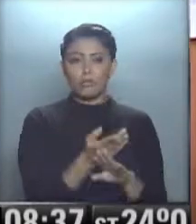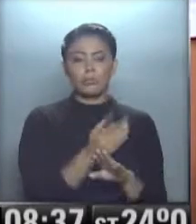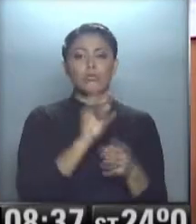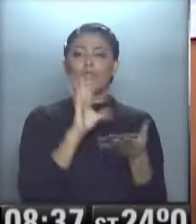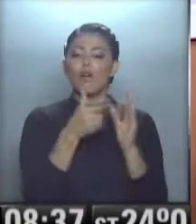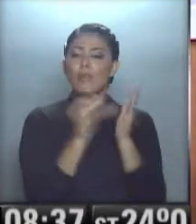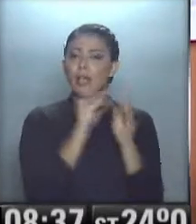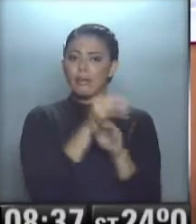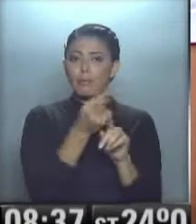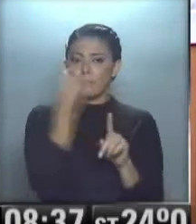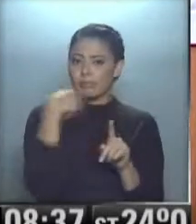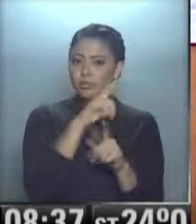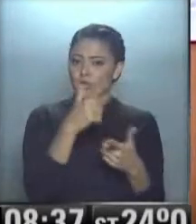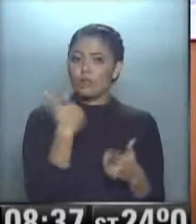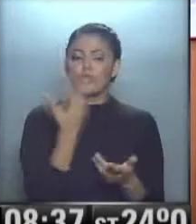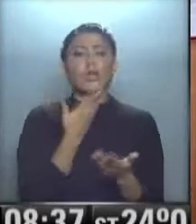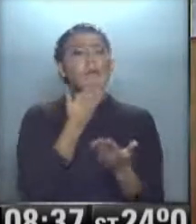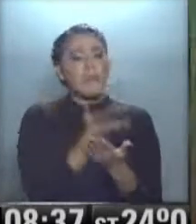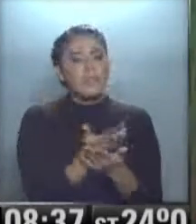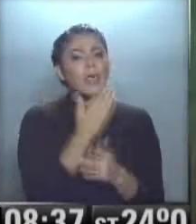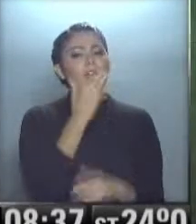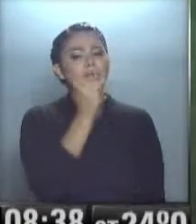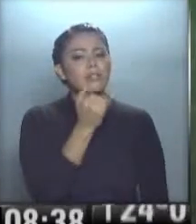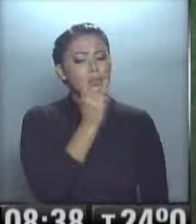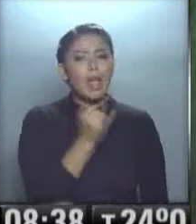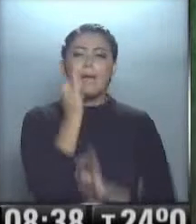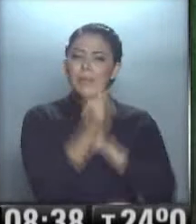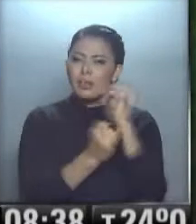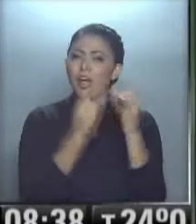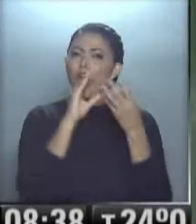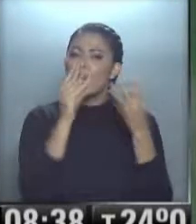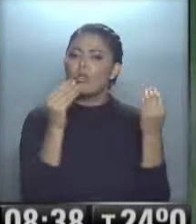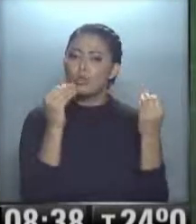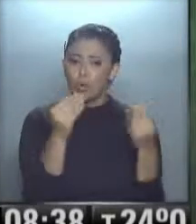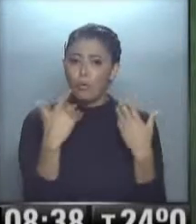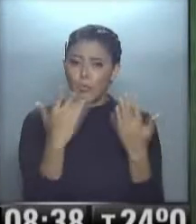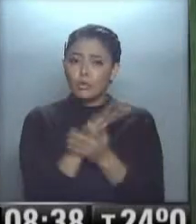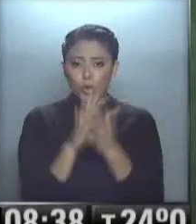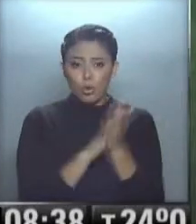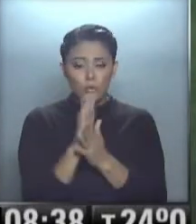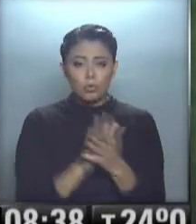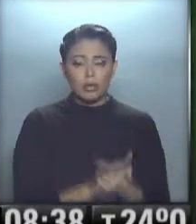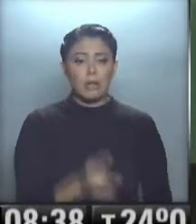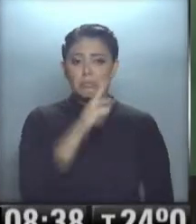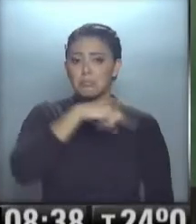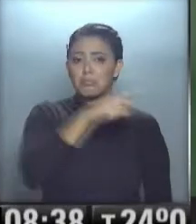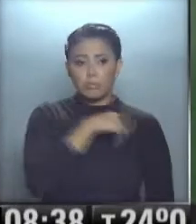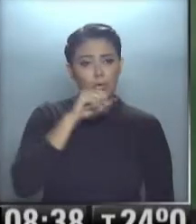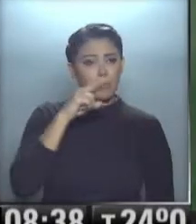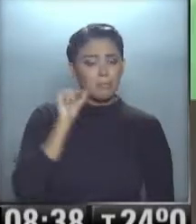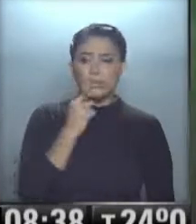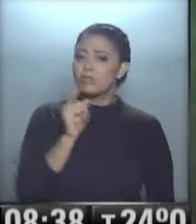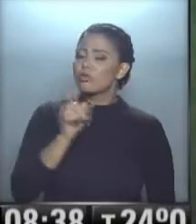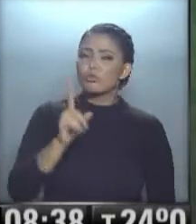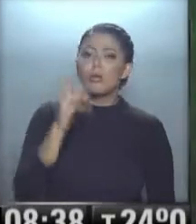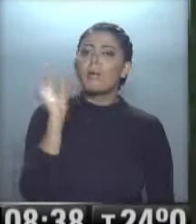inscripción en la cual nosotros se lo pedimos, se lo sugerimos, le explicamos el método incluso para poder solucionarlo. Ellos decían que corrían en